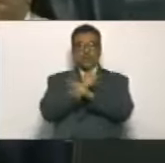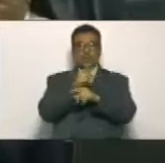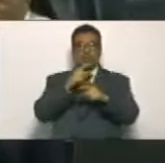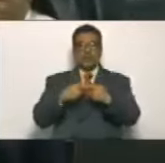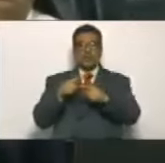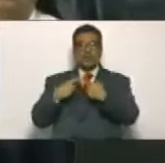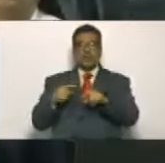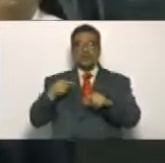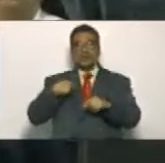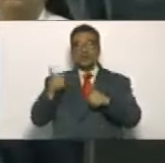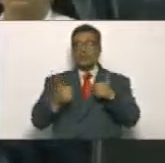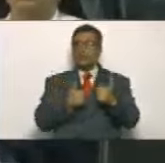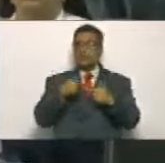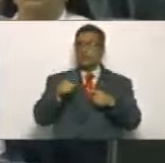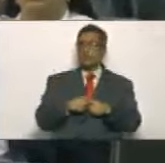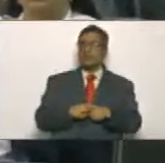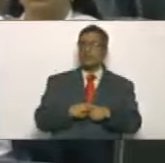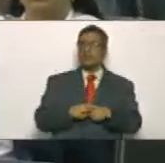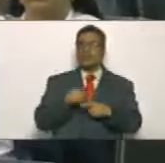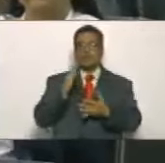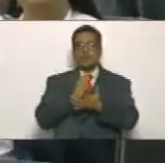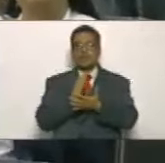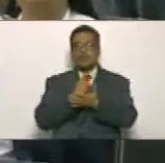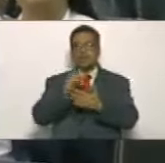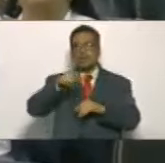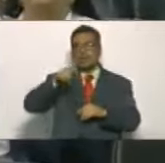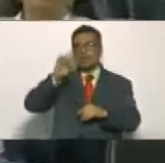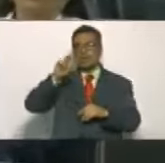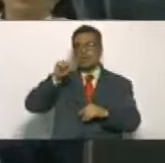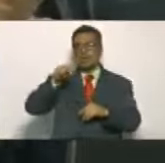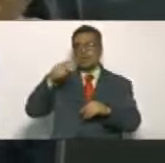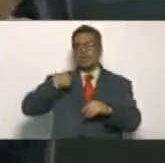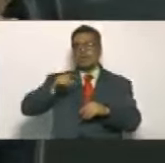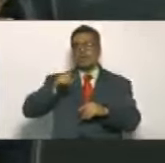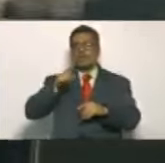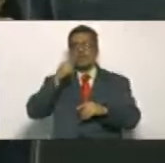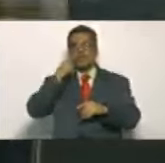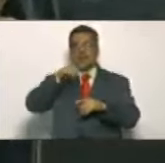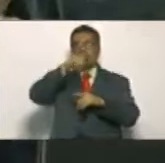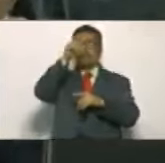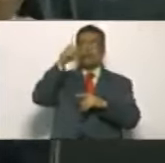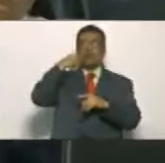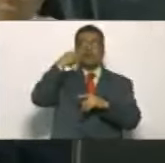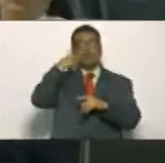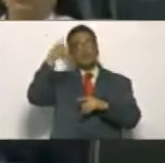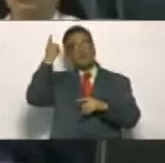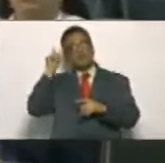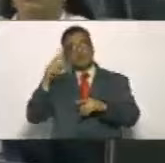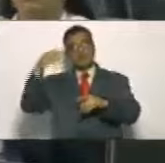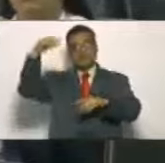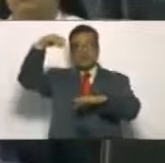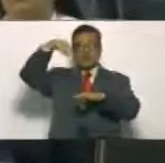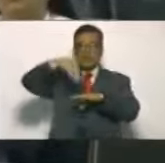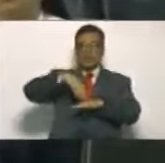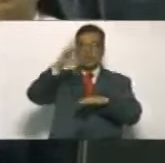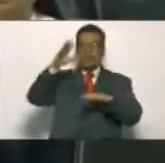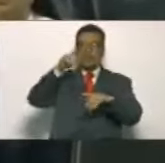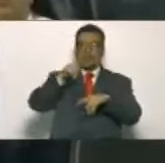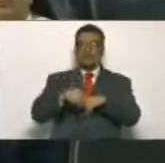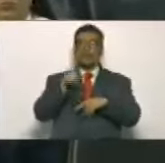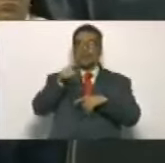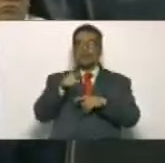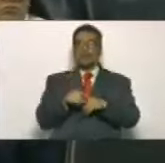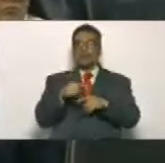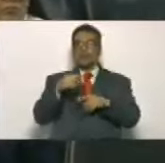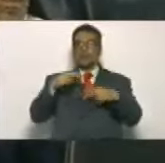cualquier juego, no sé cuáles sean. Los juegos tradicionales en Palestina tienen que mirar al cielo a ver si viene un obús. Ese atentado